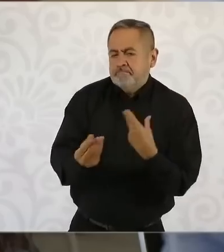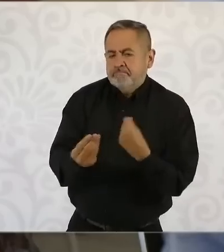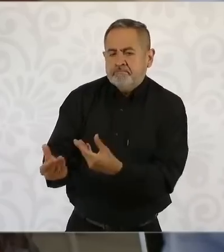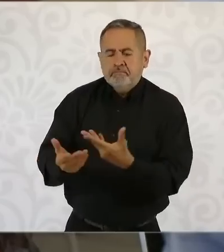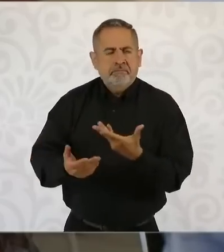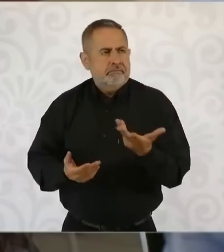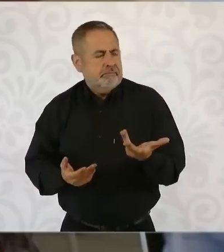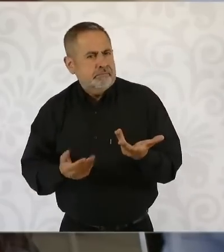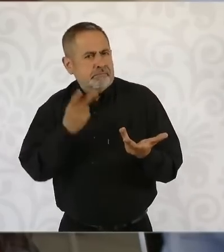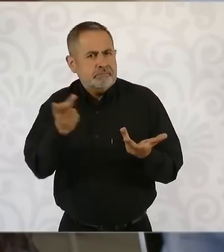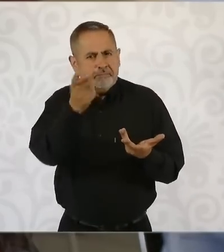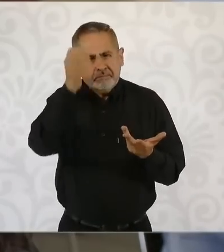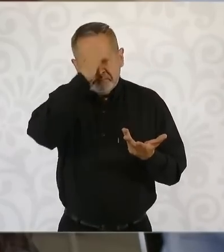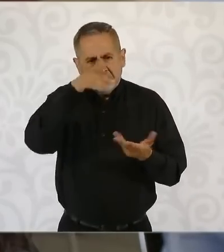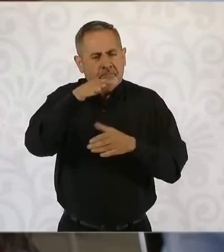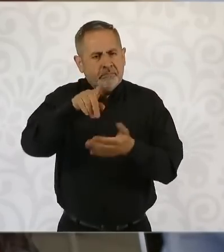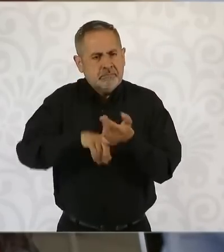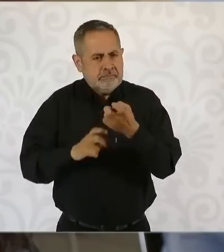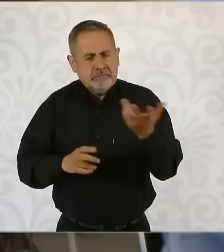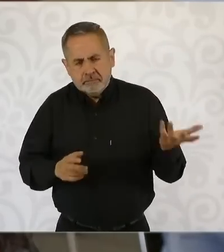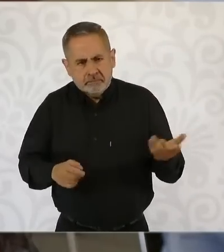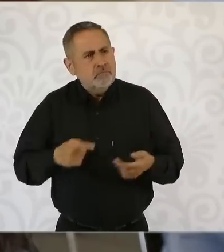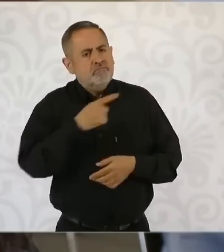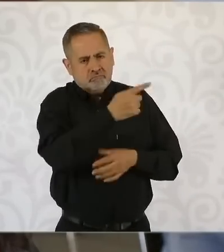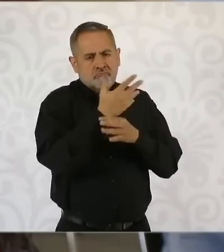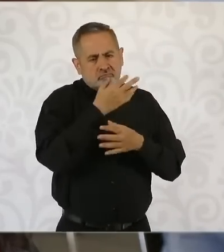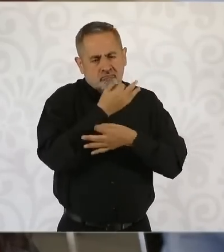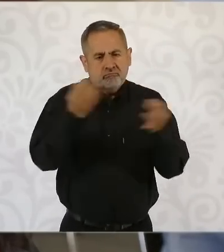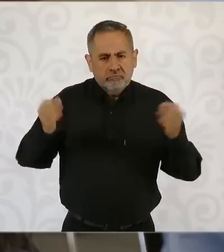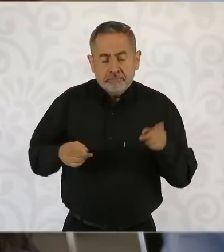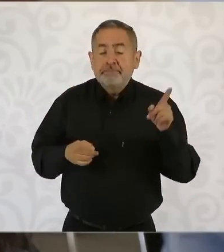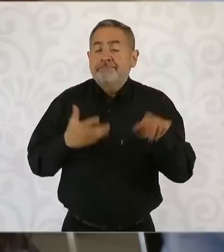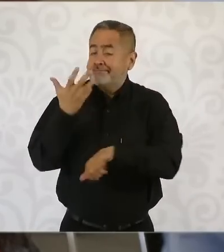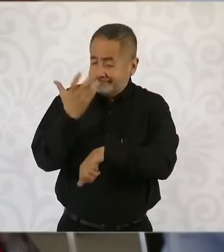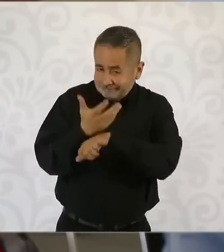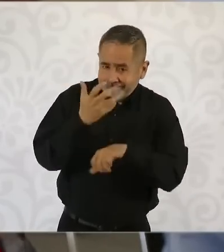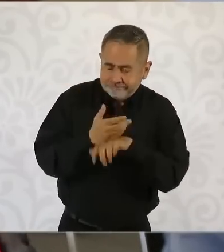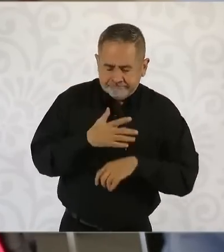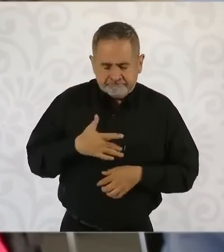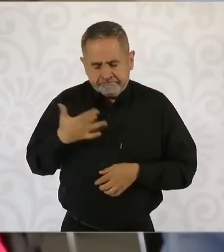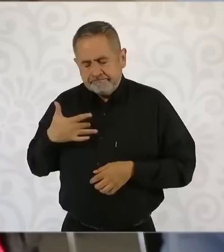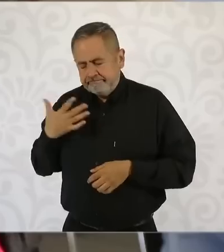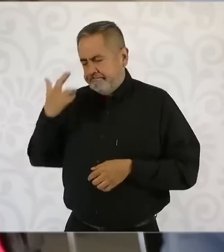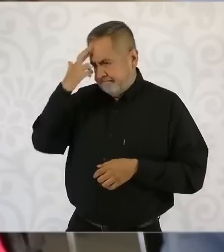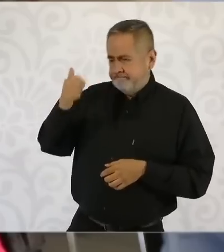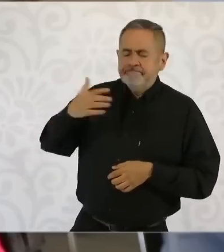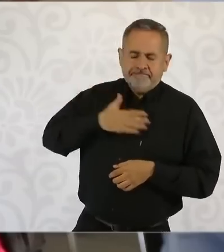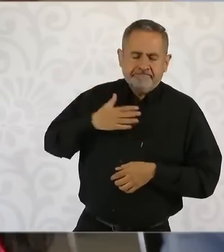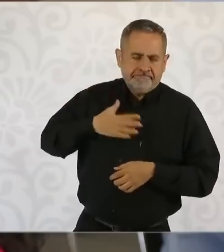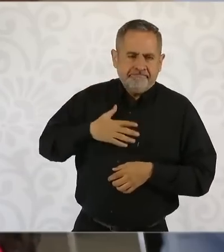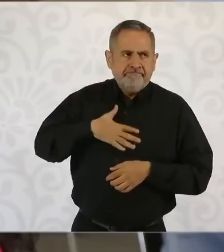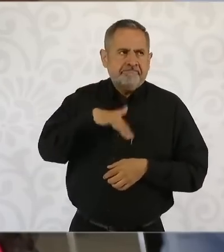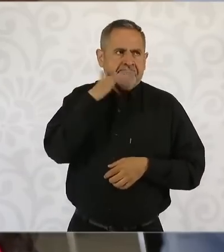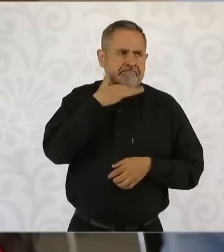Unidos. Preguntarle qué opinión le merece pues esta declaración de que ya desde Estados Unidos se está hablando de que sí hay un